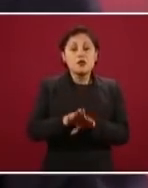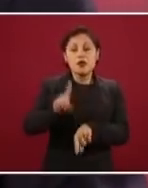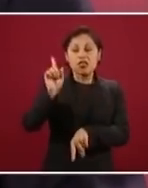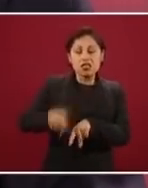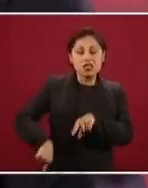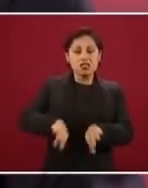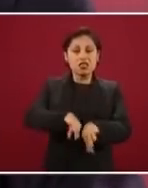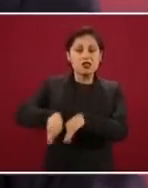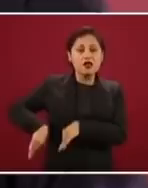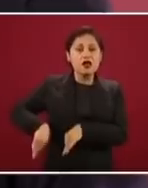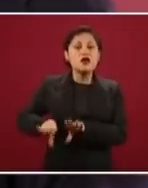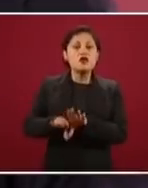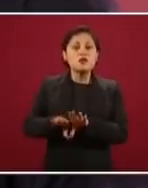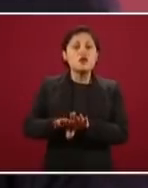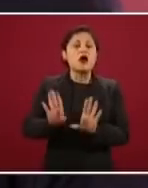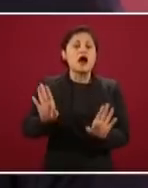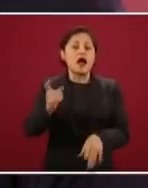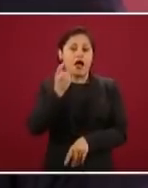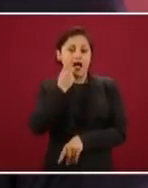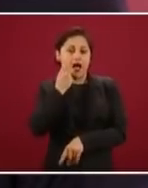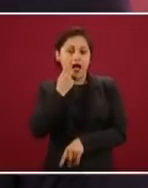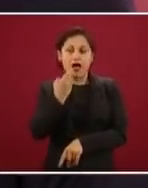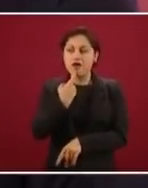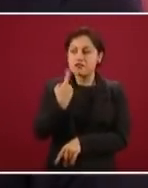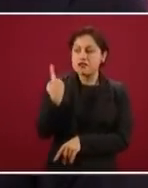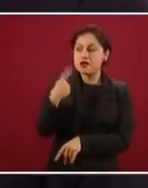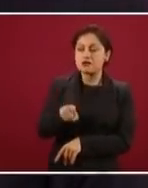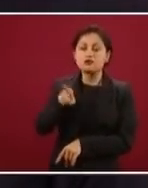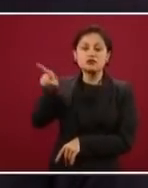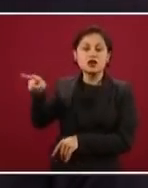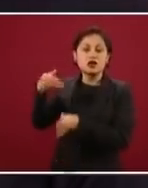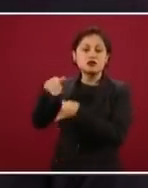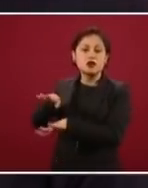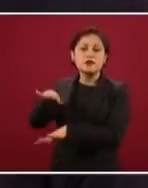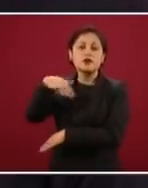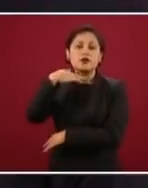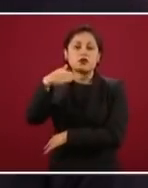le presentan una denuncia por corrupción